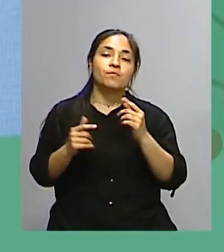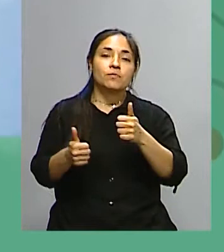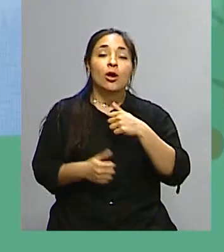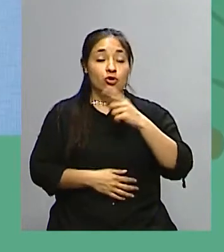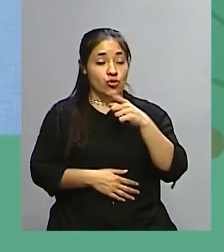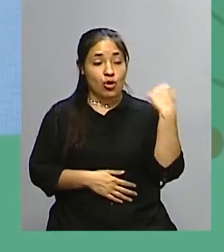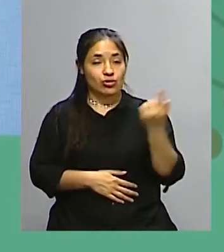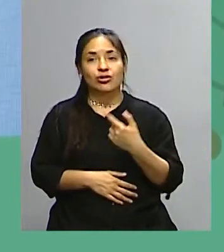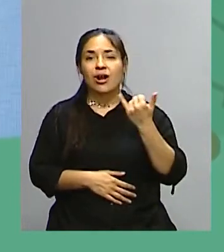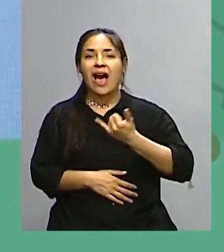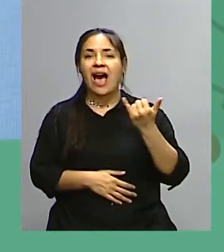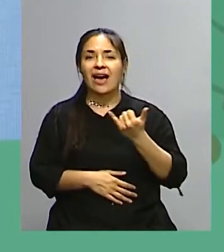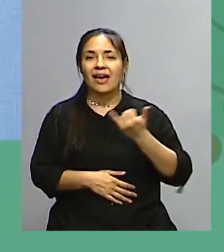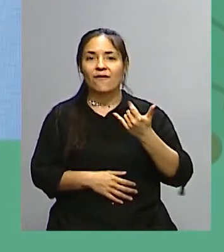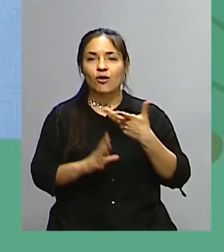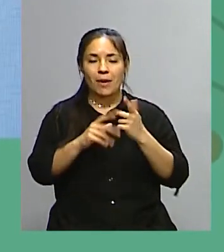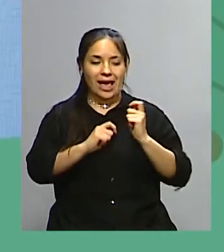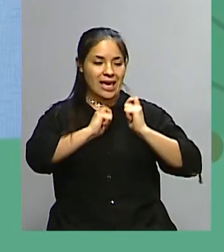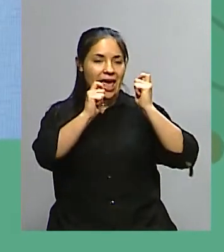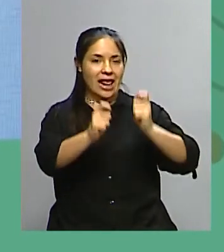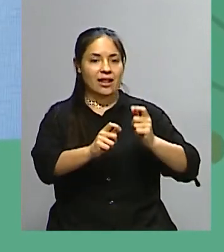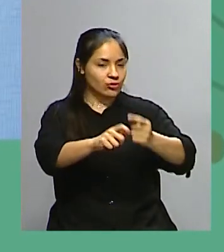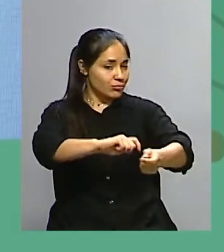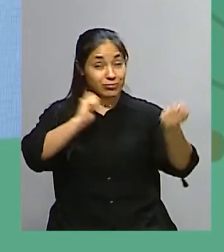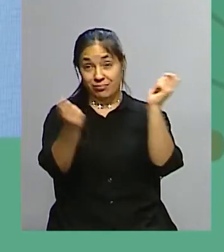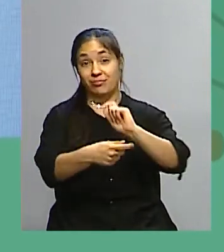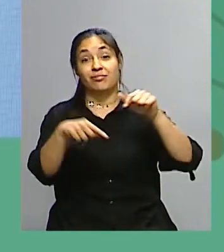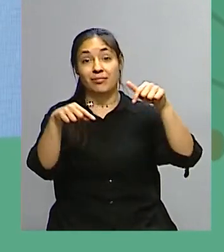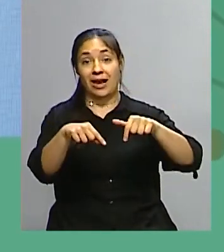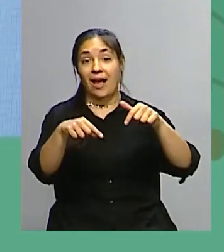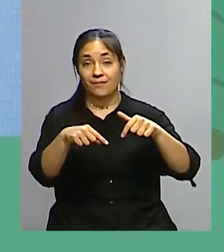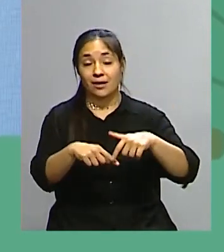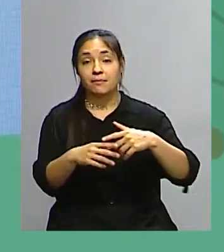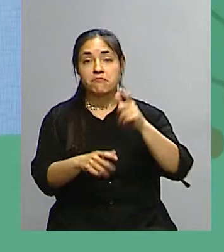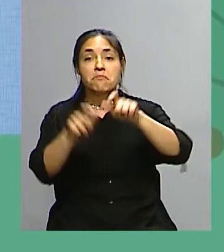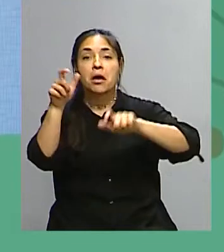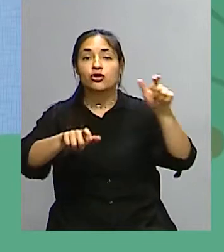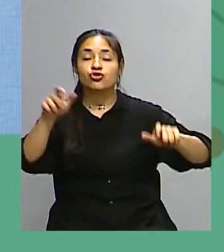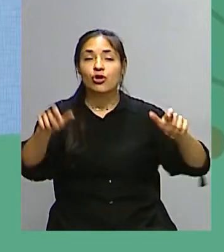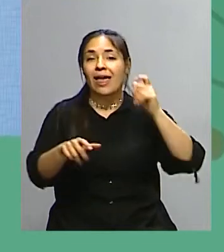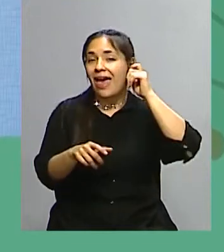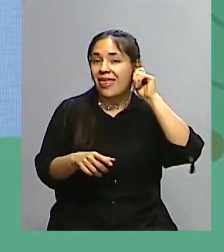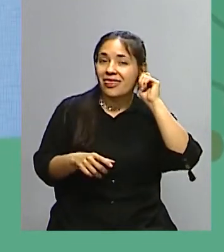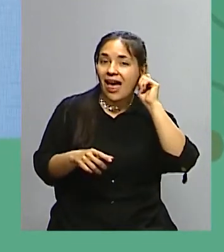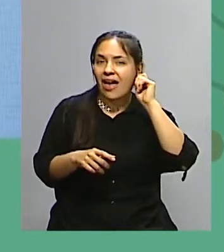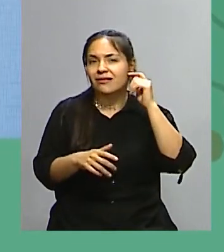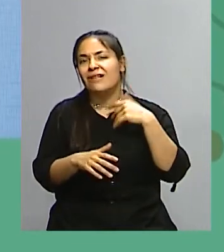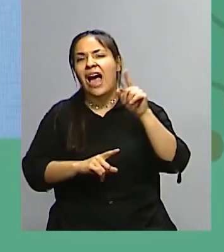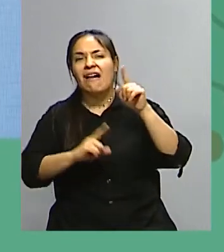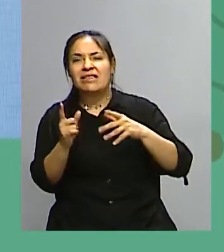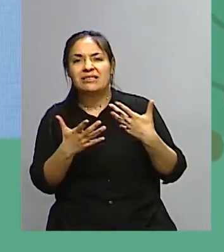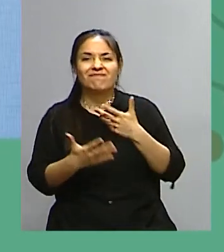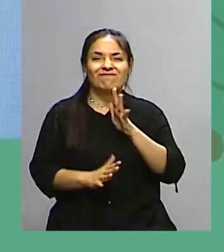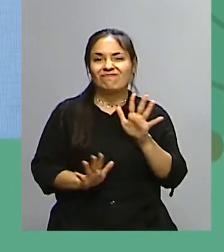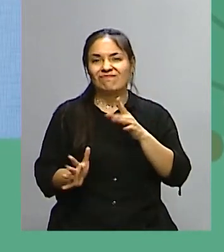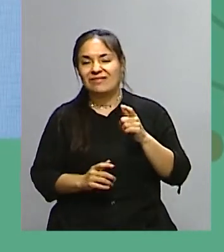generación bisagra, ¿no? En la sociedad que es la que ha empezado a cambiar. Tal vez hay gente de cierta edad que todavía se resiste a algunas cosas. Pero, por